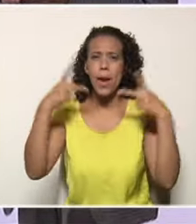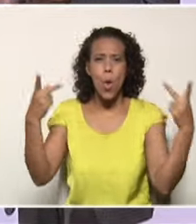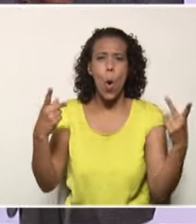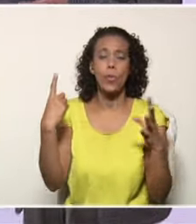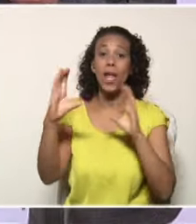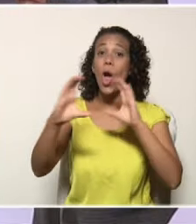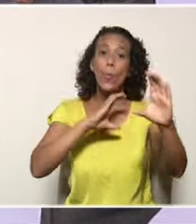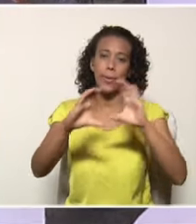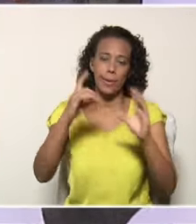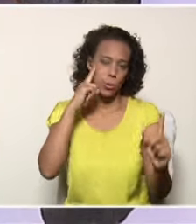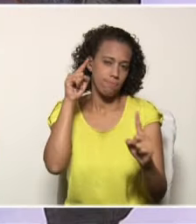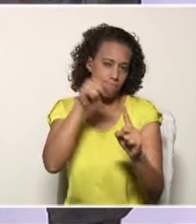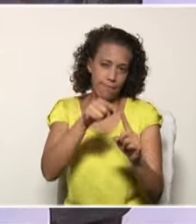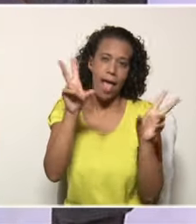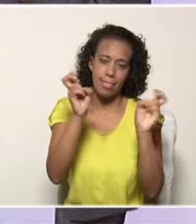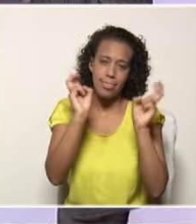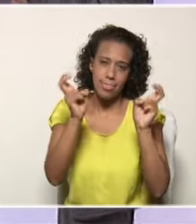la comunicación.